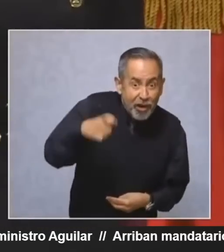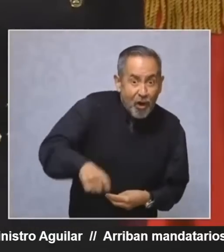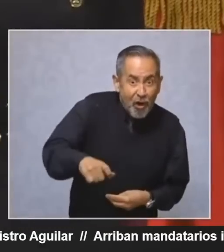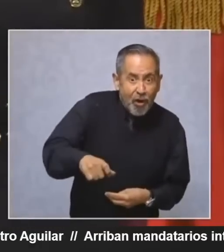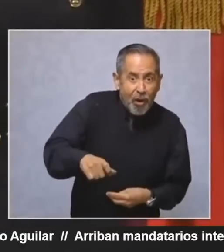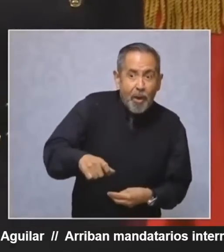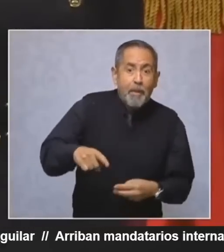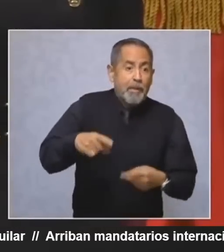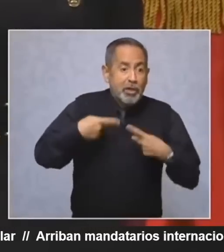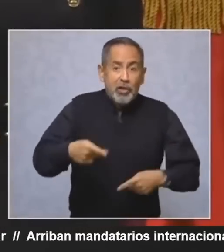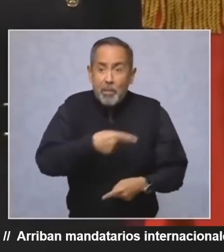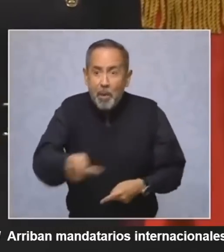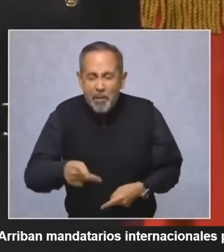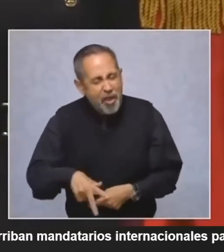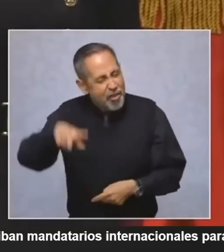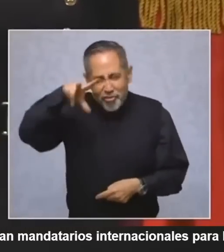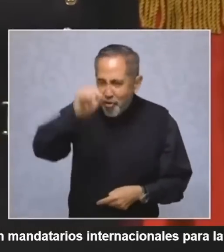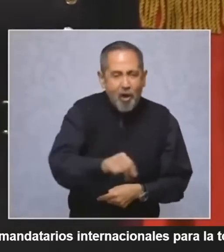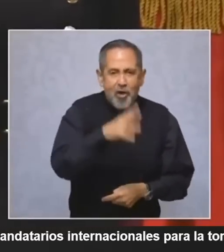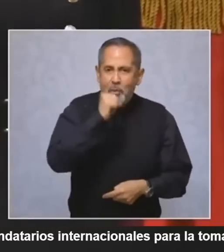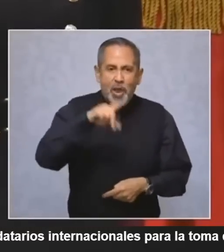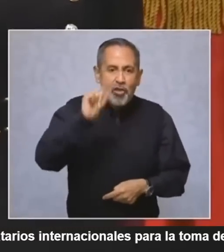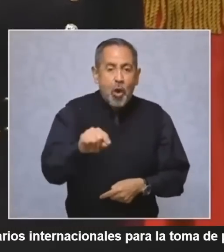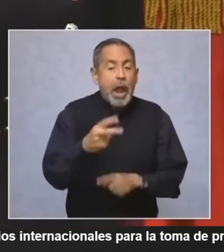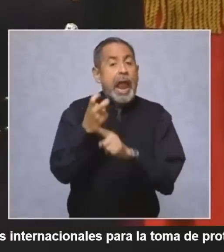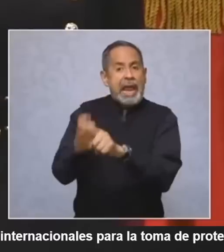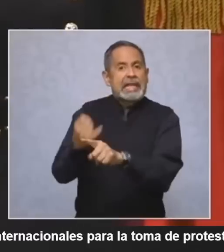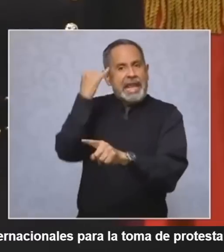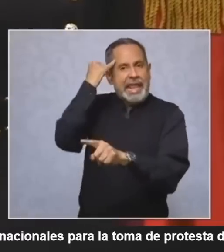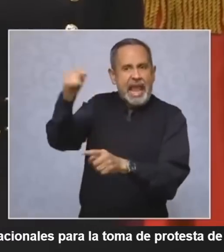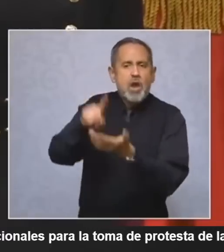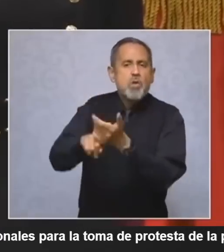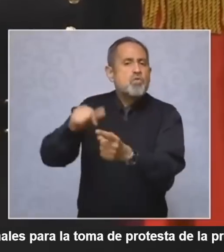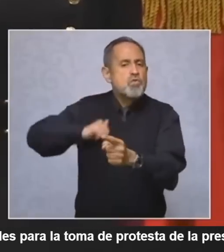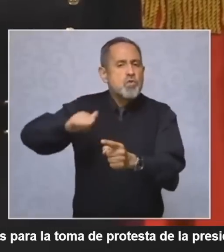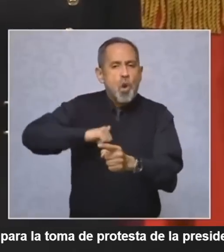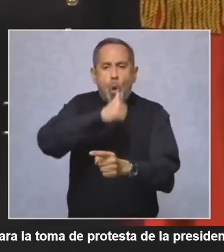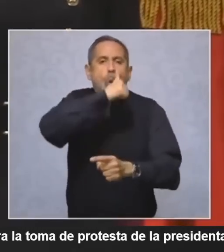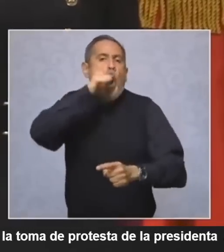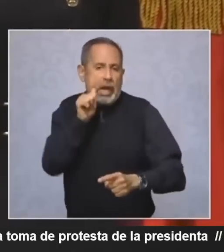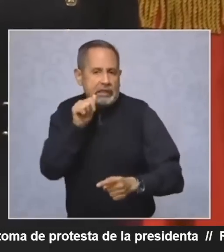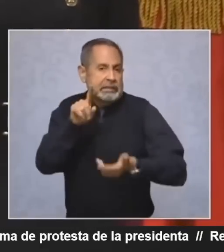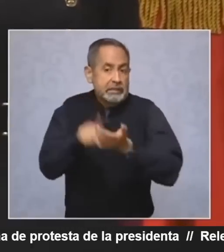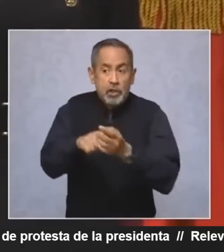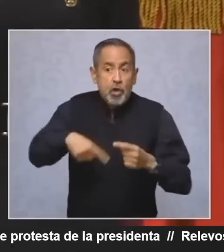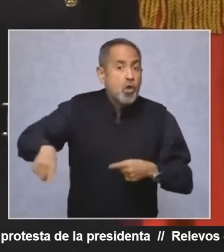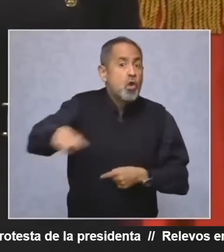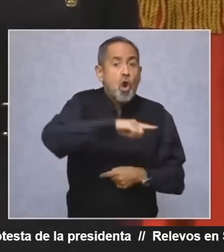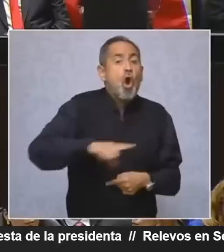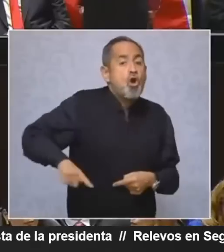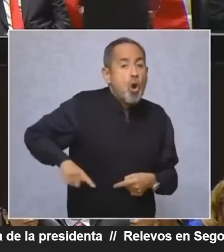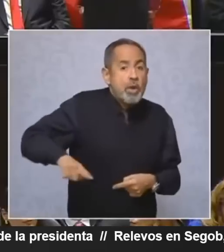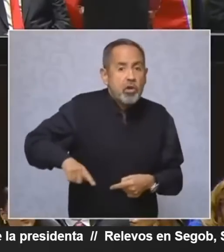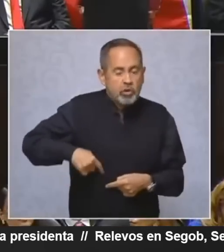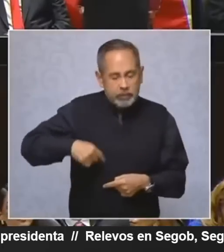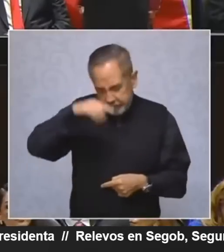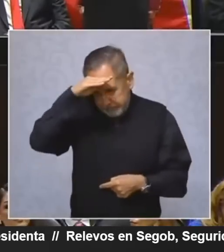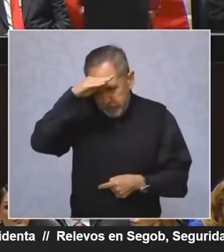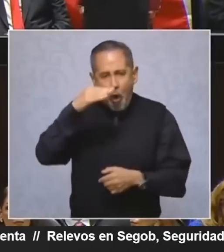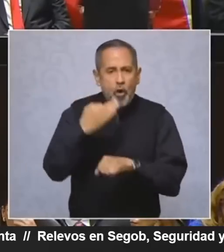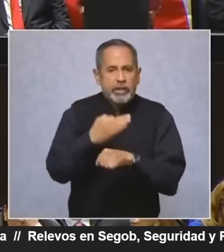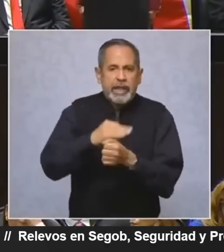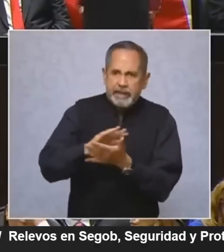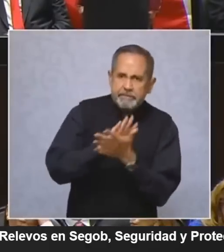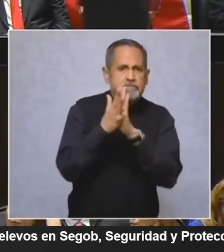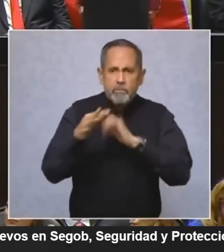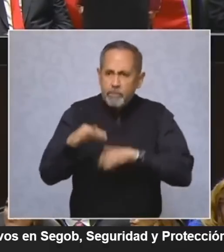pobre. Esta es una frase de Benito Juárez García, que los gobiernos de la transformación hacemos realidad